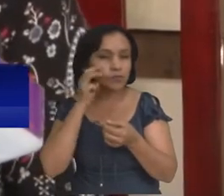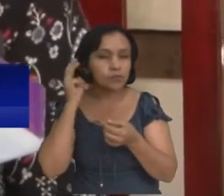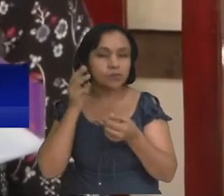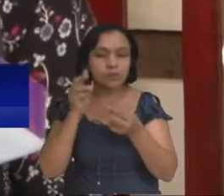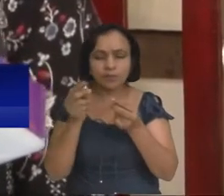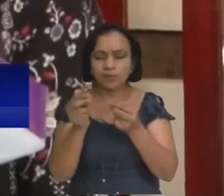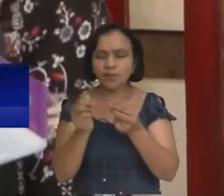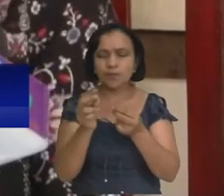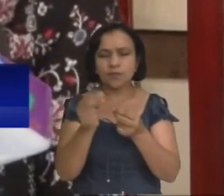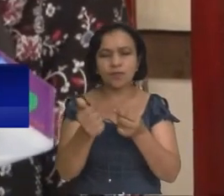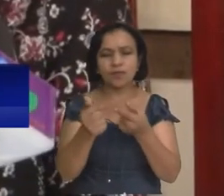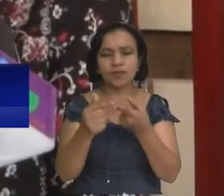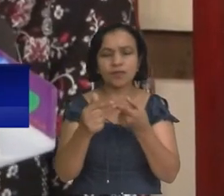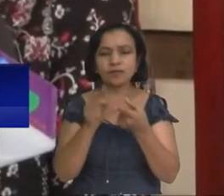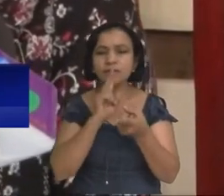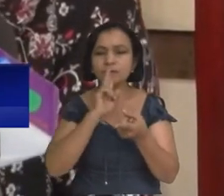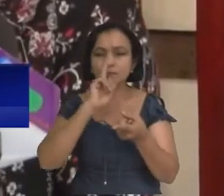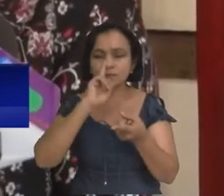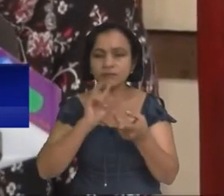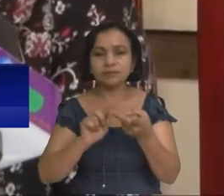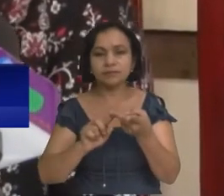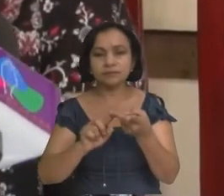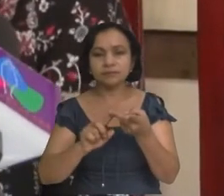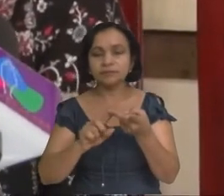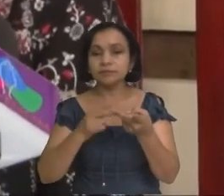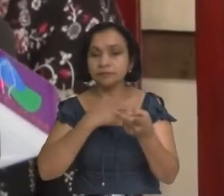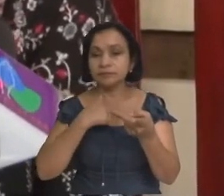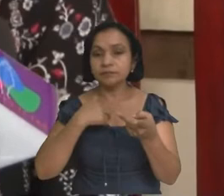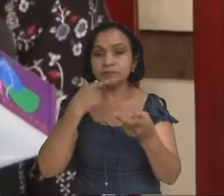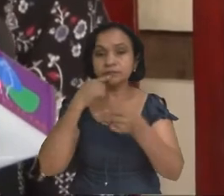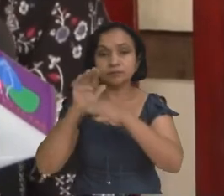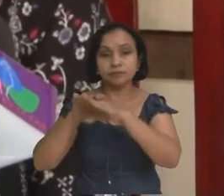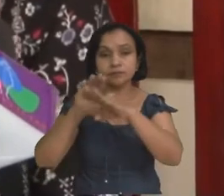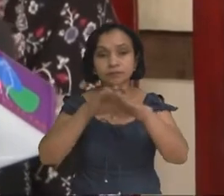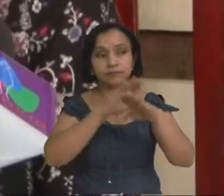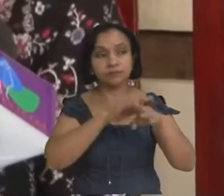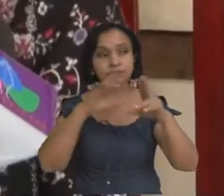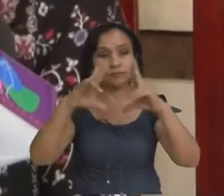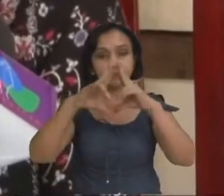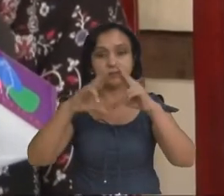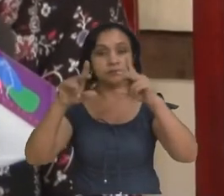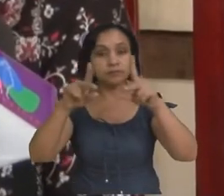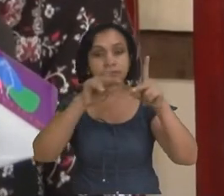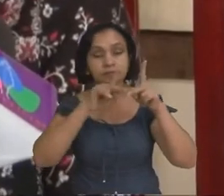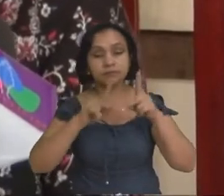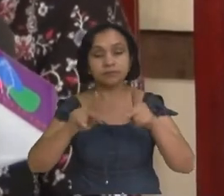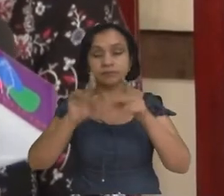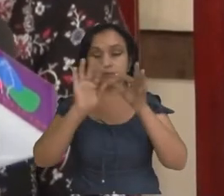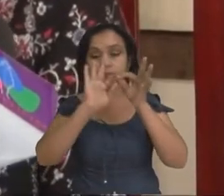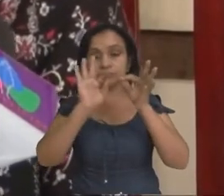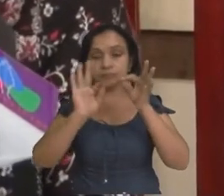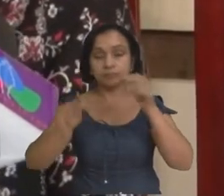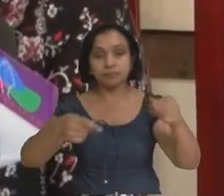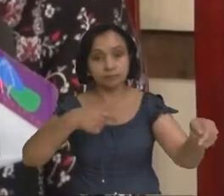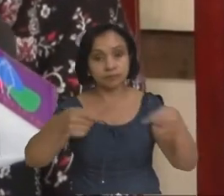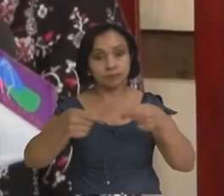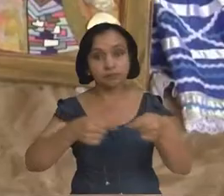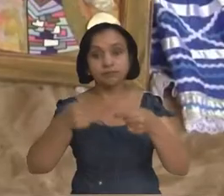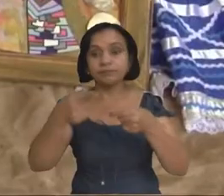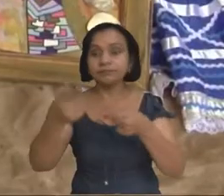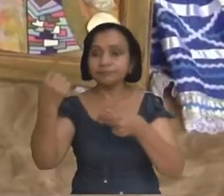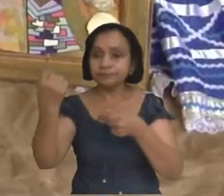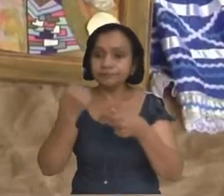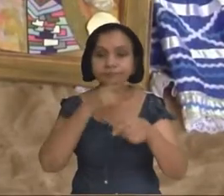tamarindo, y estamos invitando a todos los nicaragüenses a la feria, ¿verdad?, para que nos